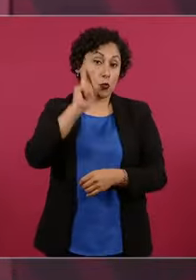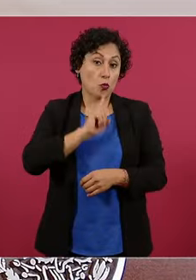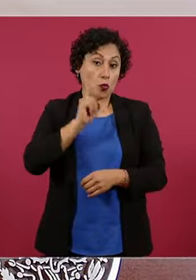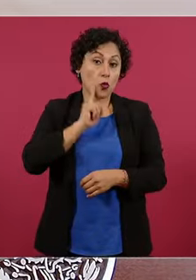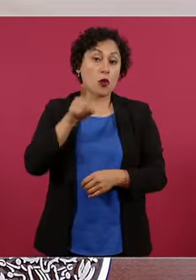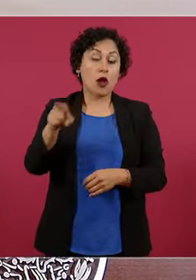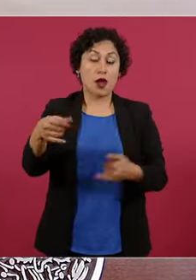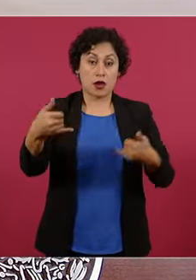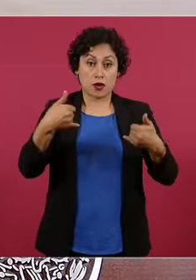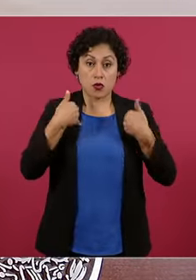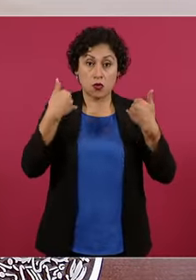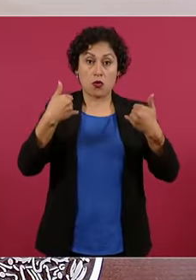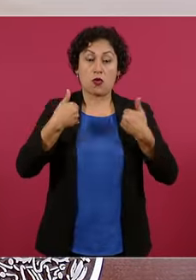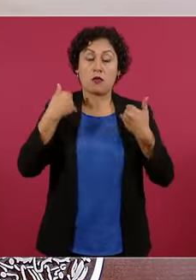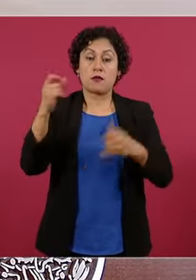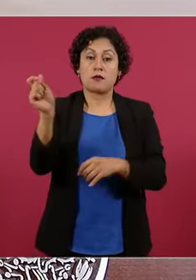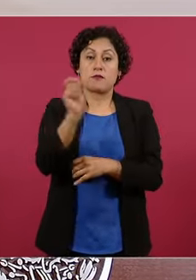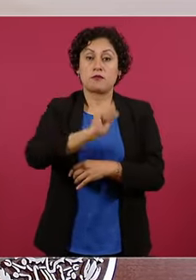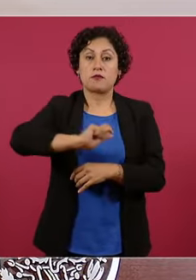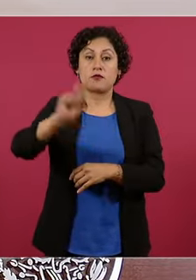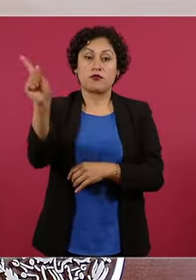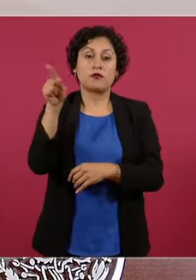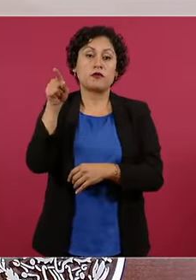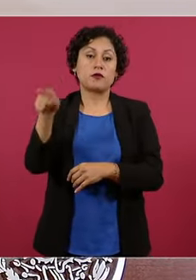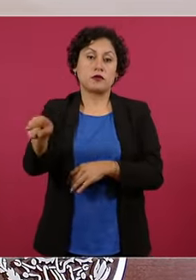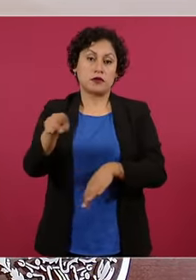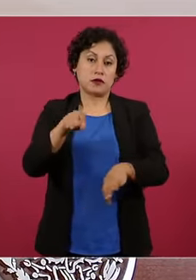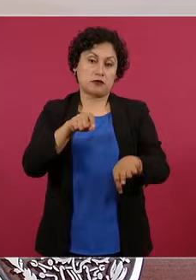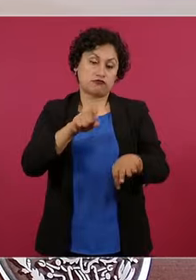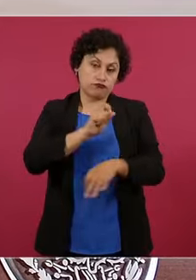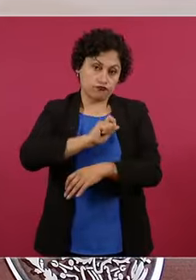joven profesional, es abogada,